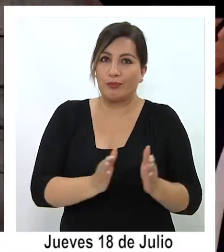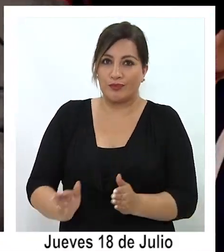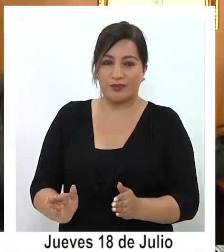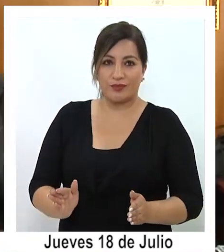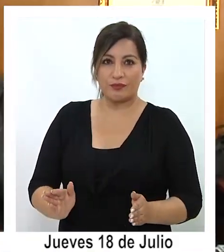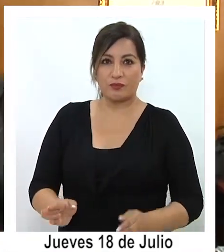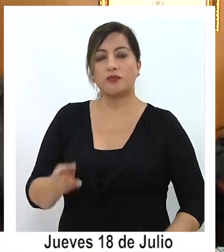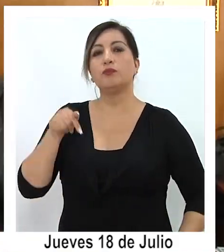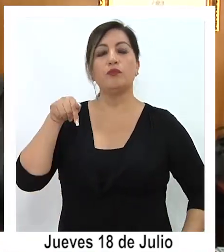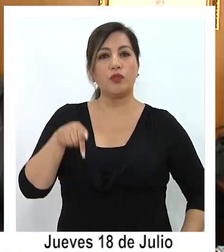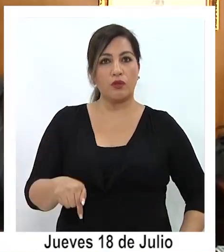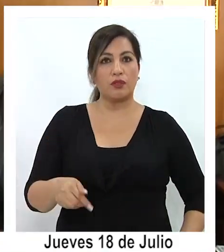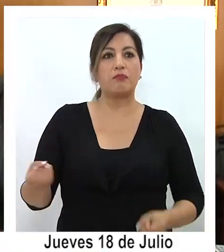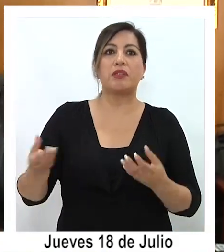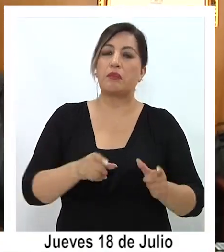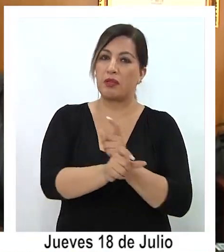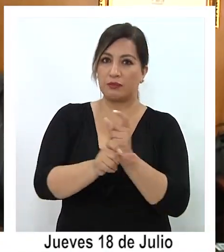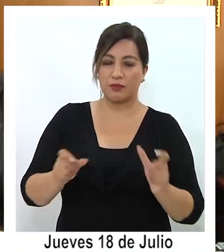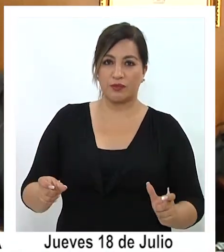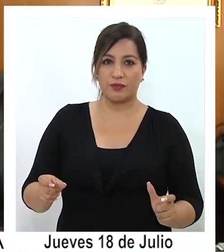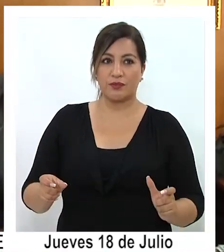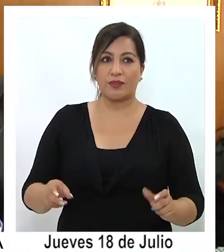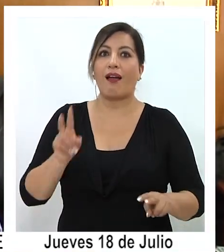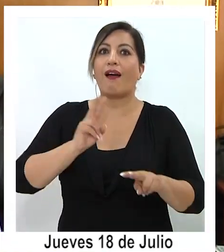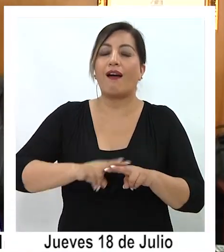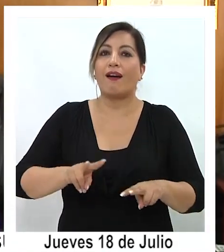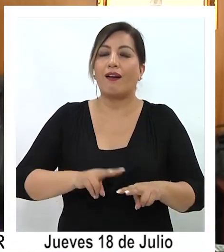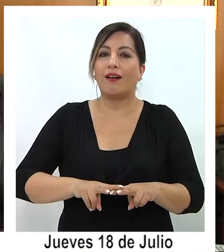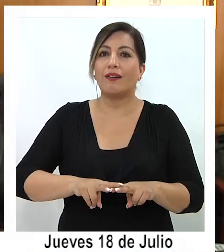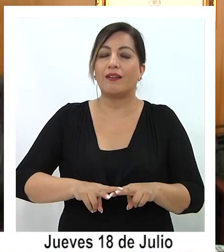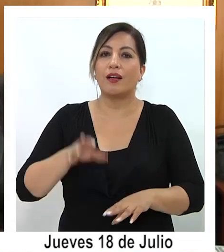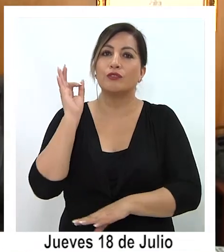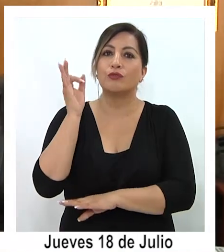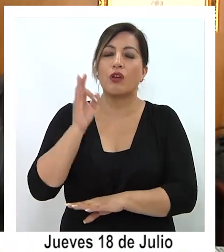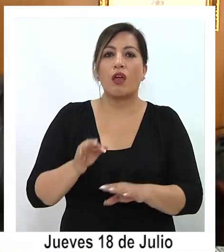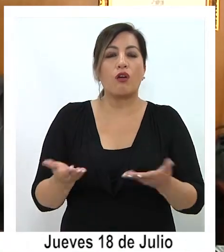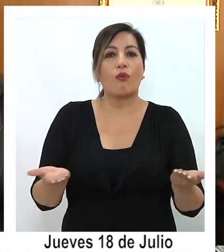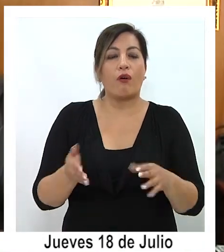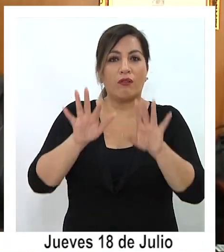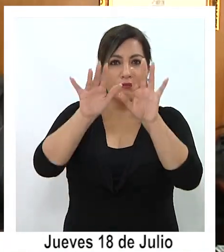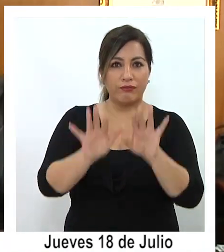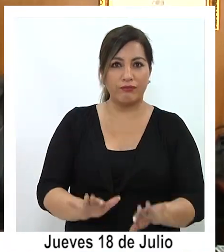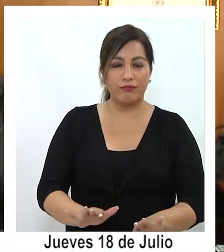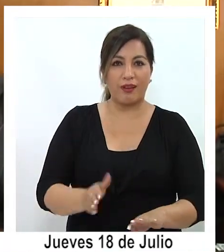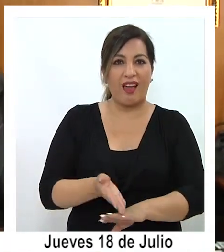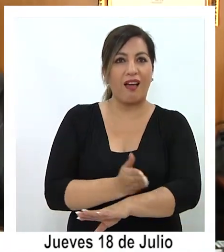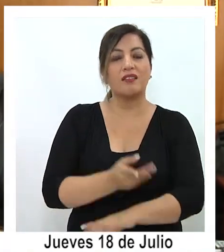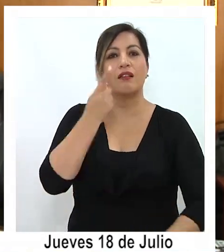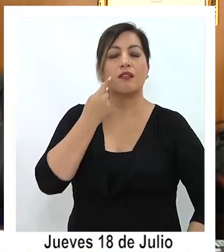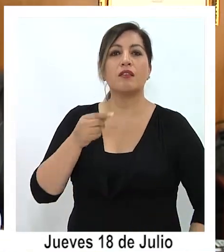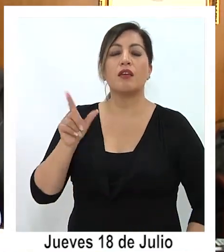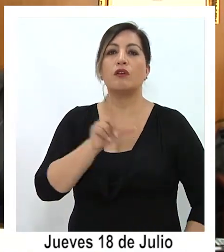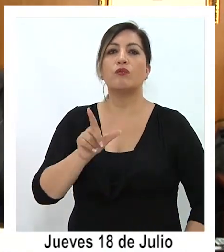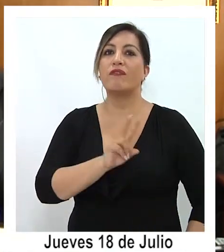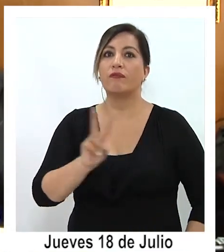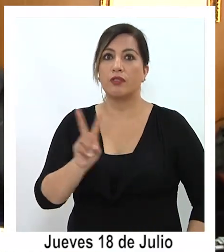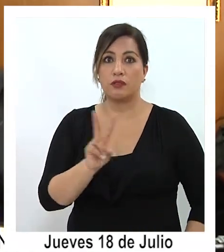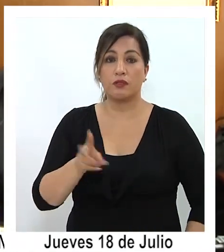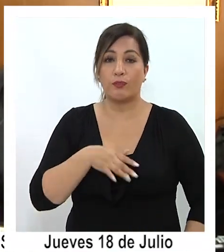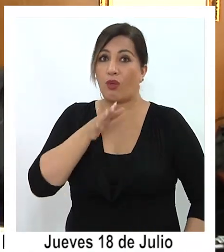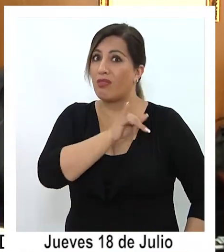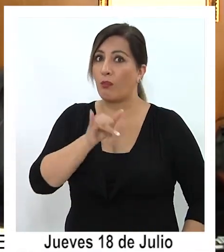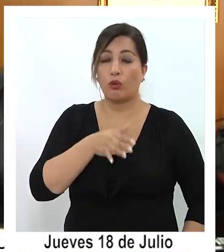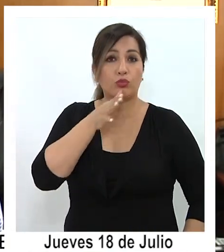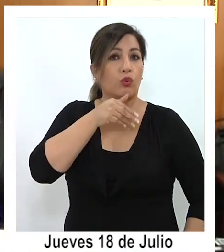proceso. Por eso que hoy invitamos a la gente a que haga su cita online antes del día lunes, porque no